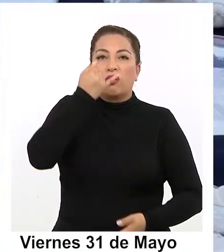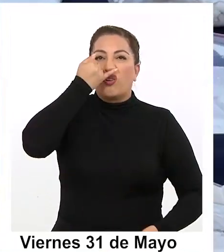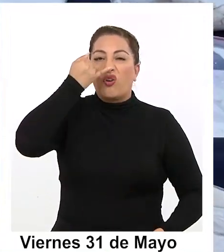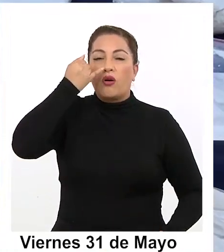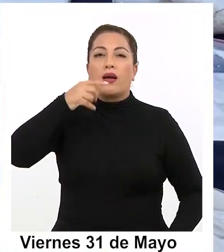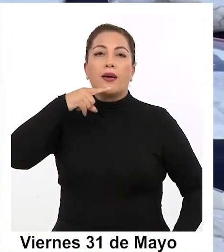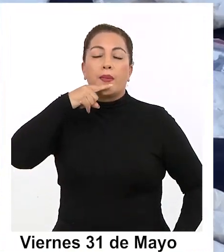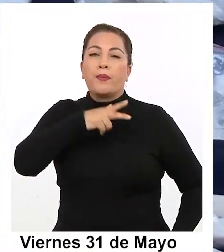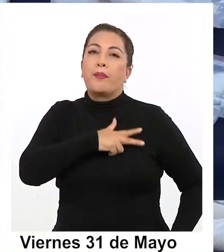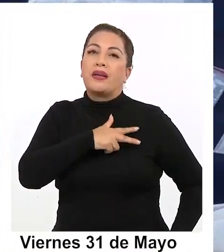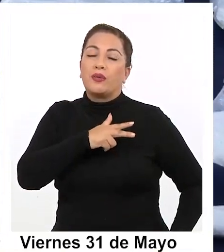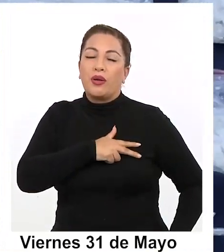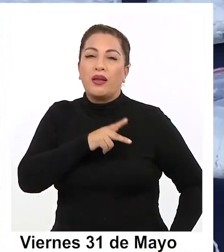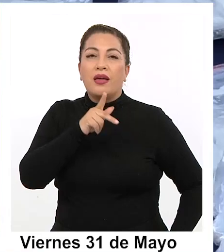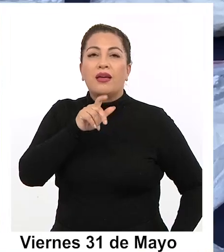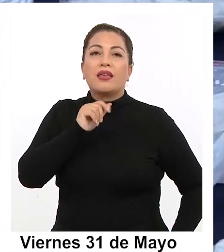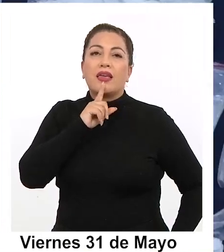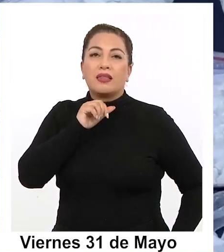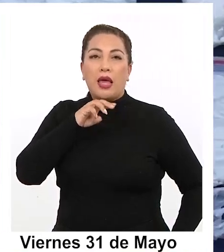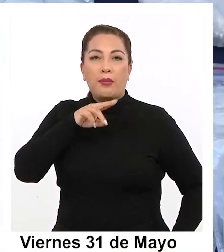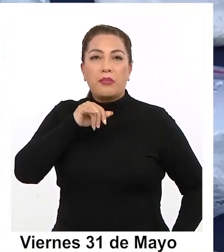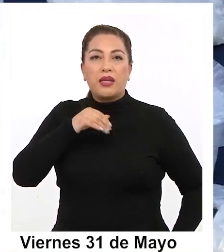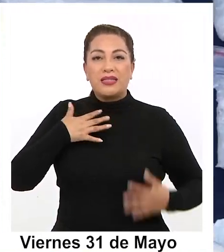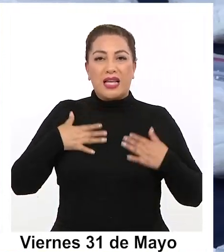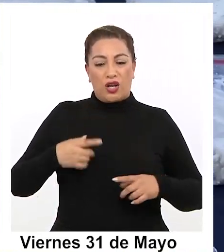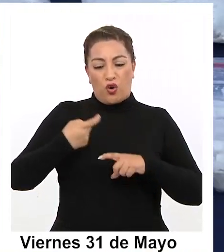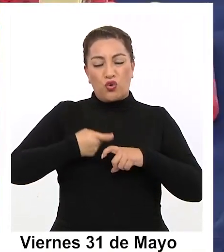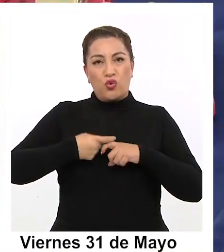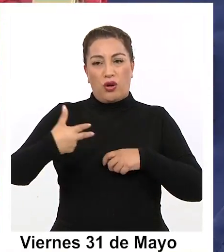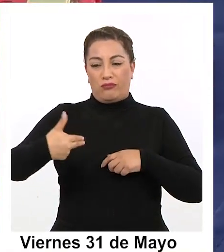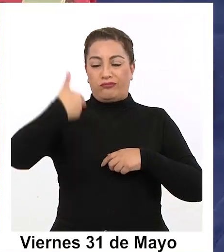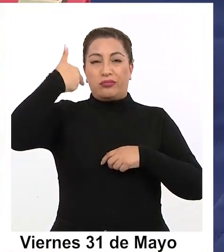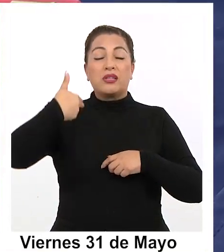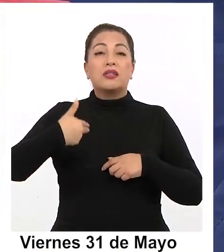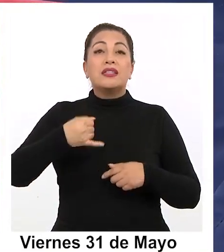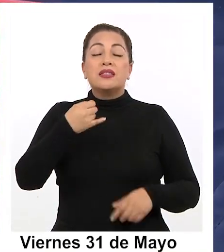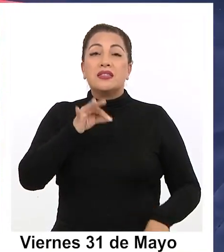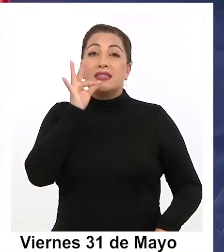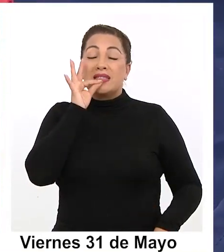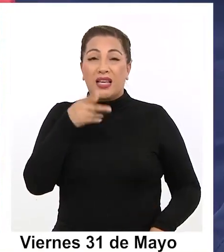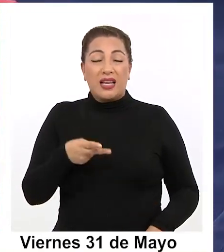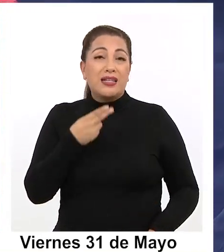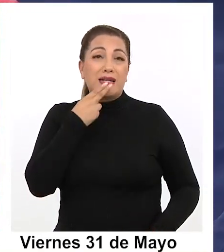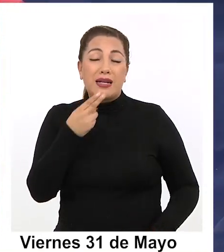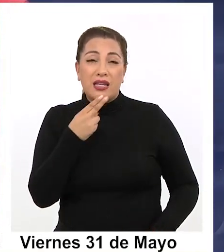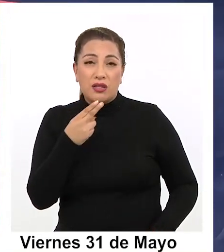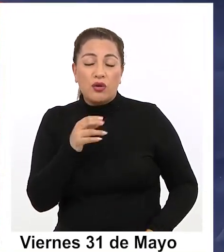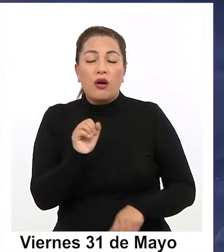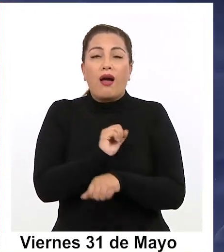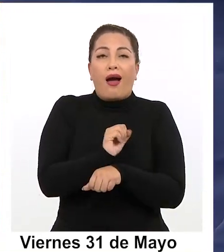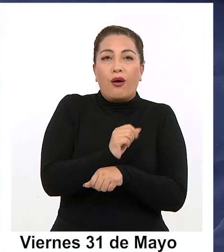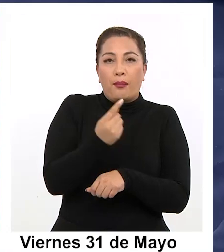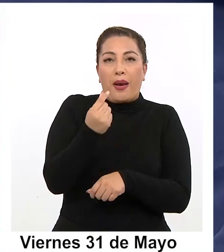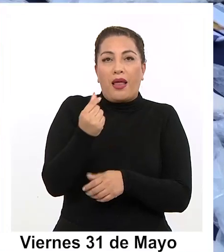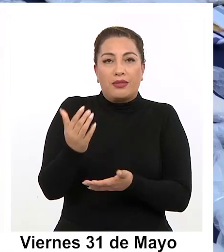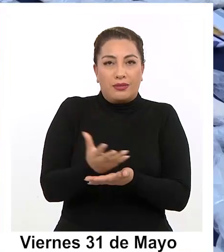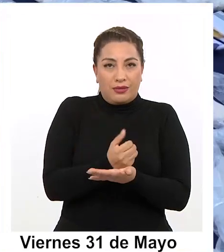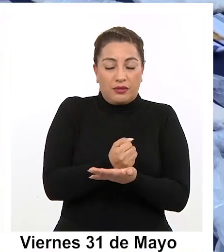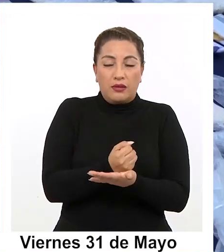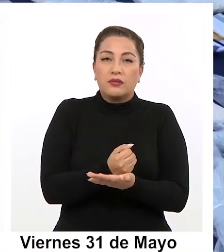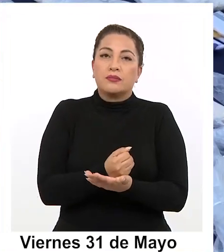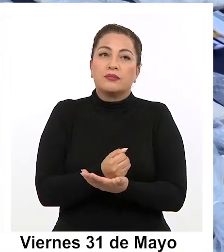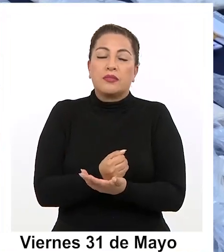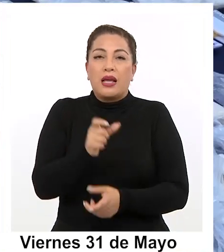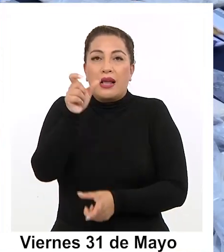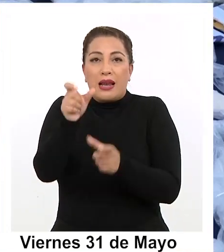marihuana y quetamina chalecos antibalas cigarrillos de contrabando vehículos y dinero en efectivo